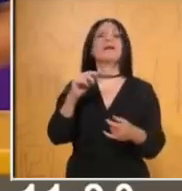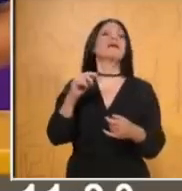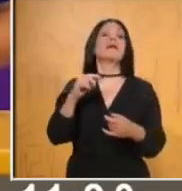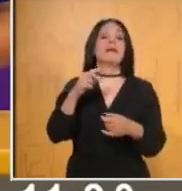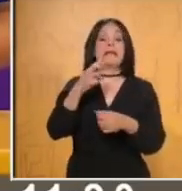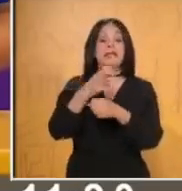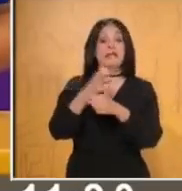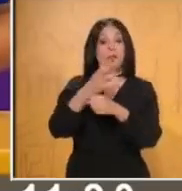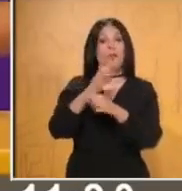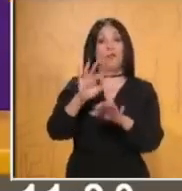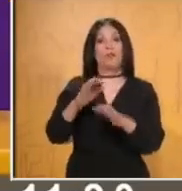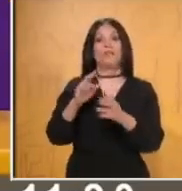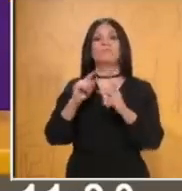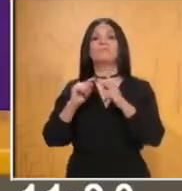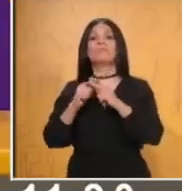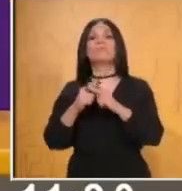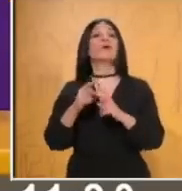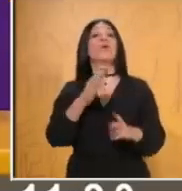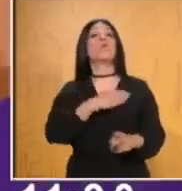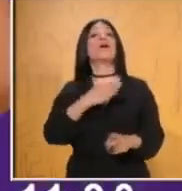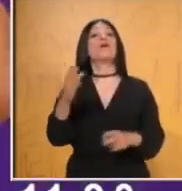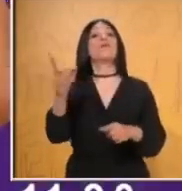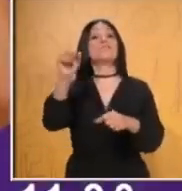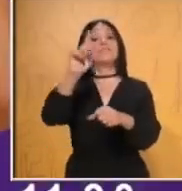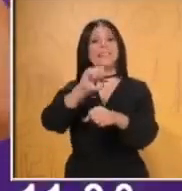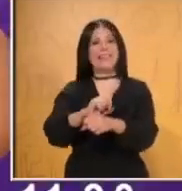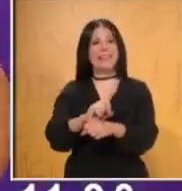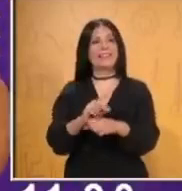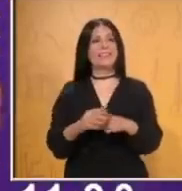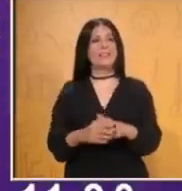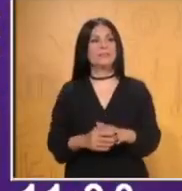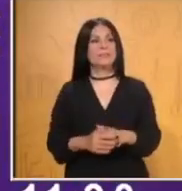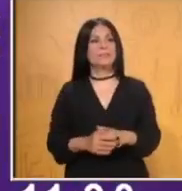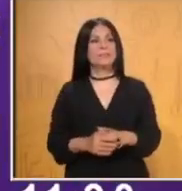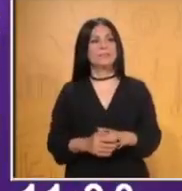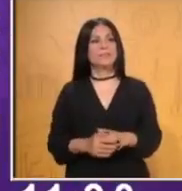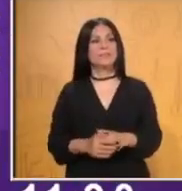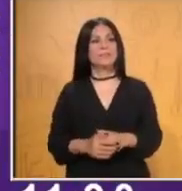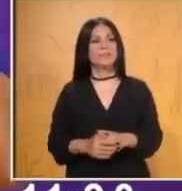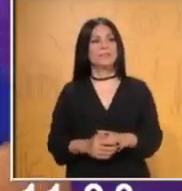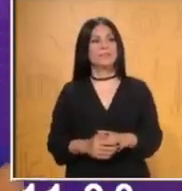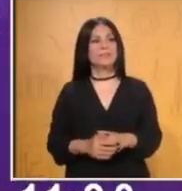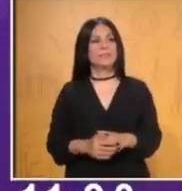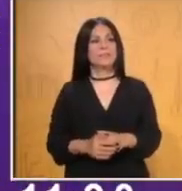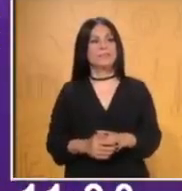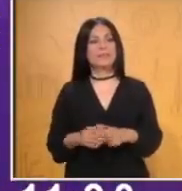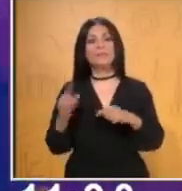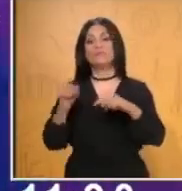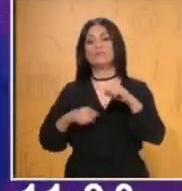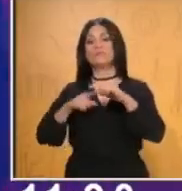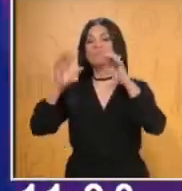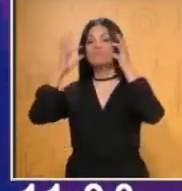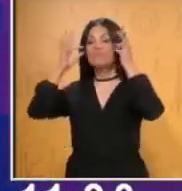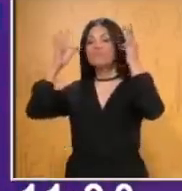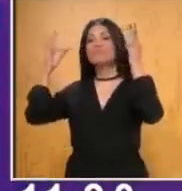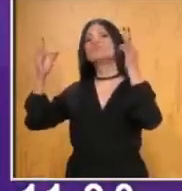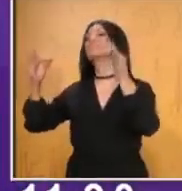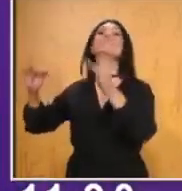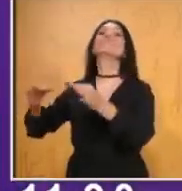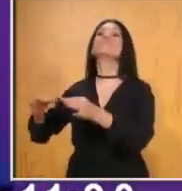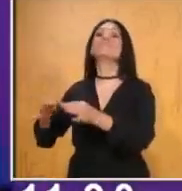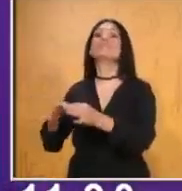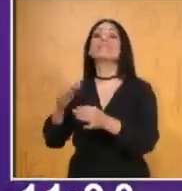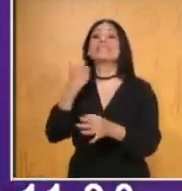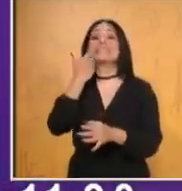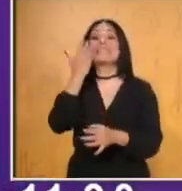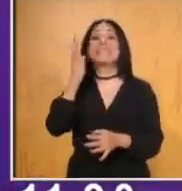de primaria. Muy buenos días, amiguitos. Antes que nada, a quitarme el cubrebocas. Y pues les quiero